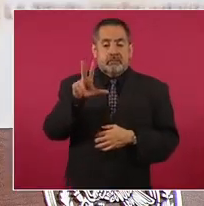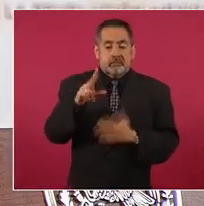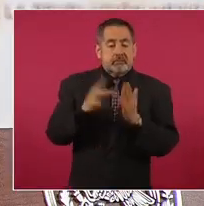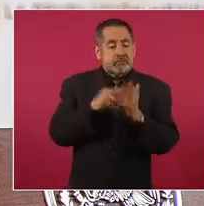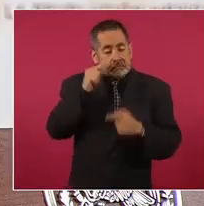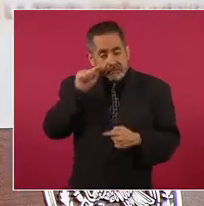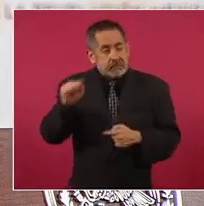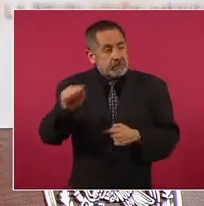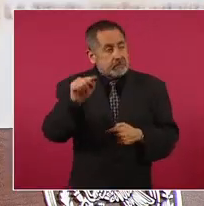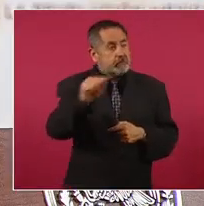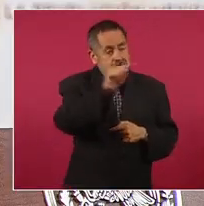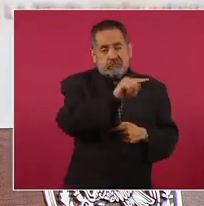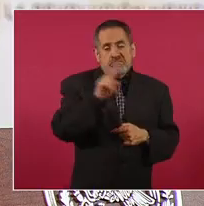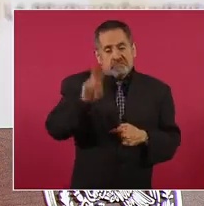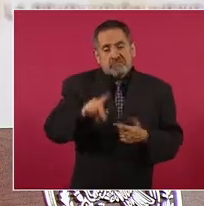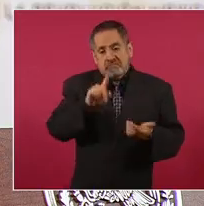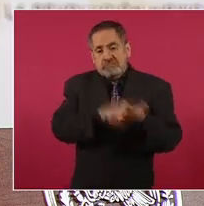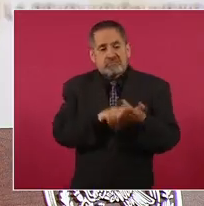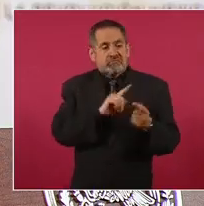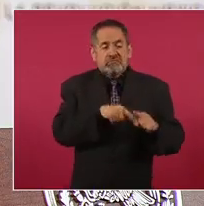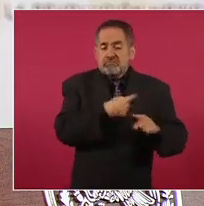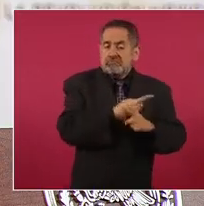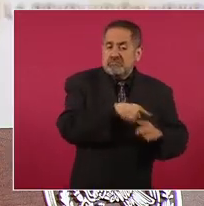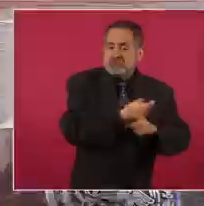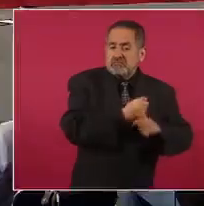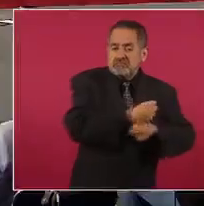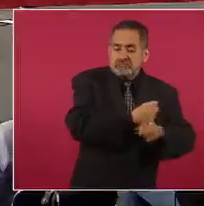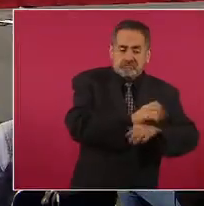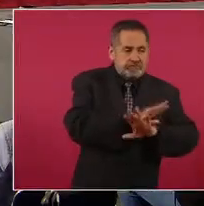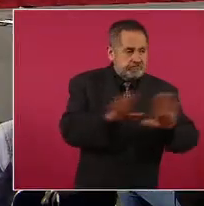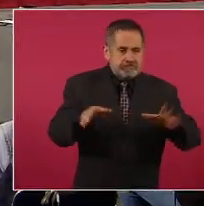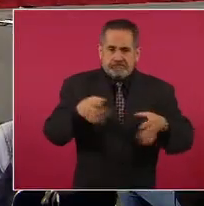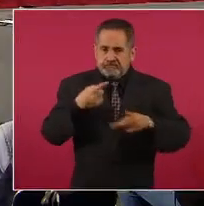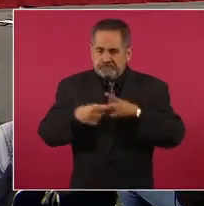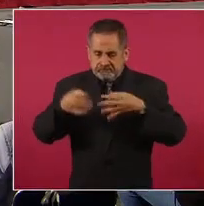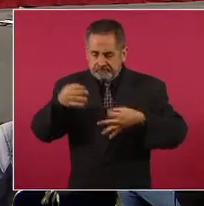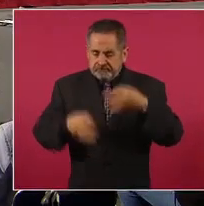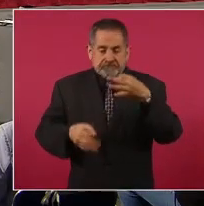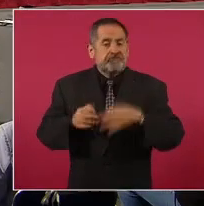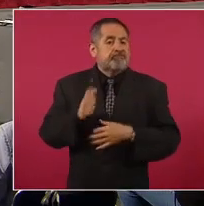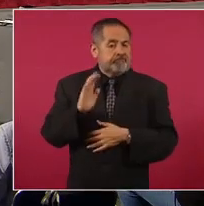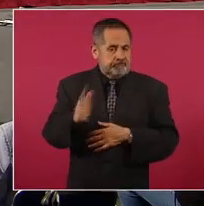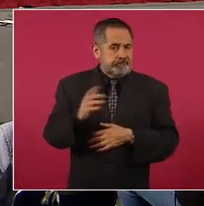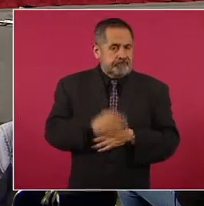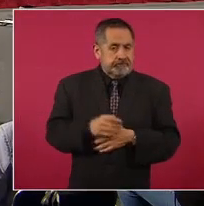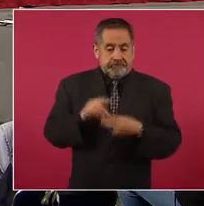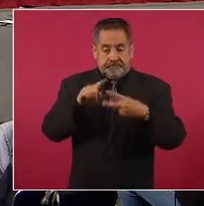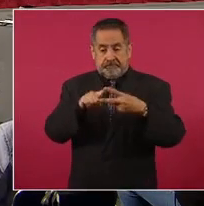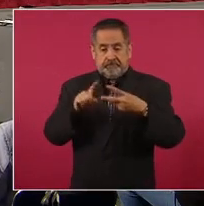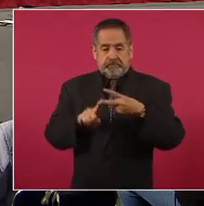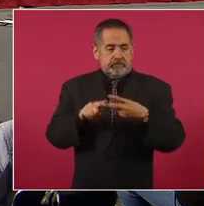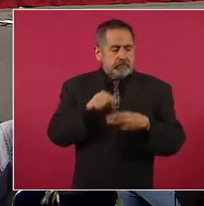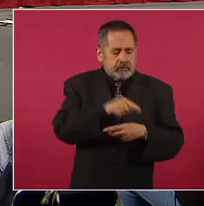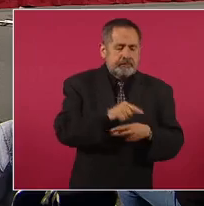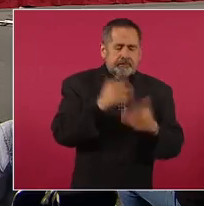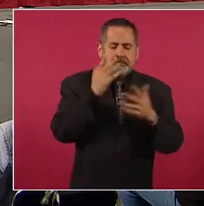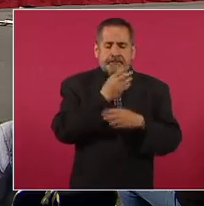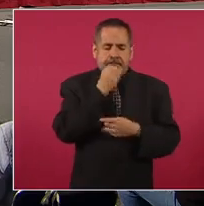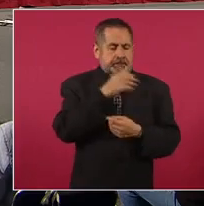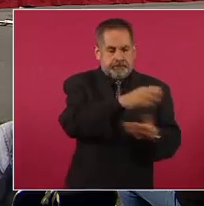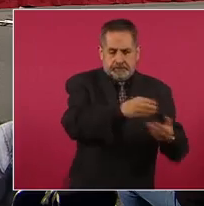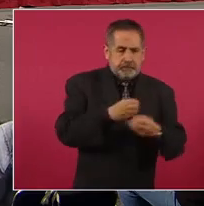de víctimas de tortura sexual que son atendidas y ya se obtuvieron las dos primeras liberaciones hace unos